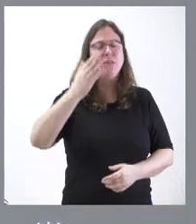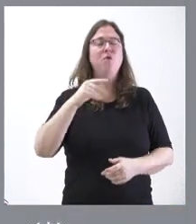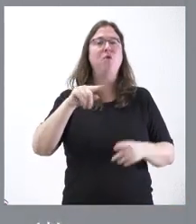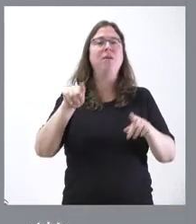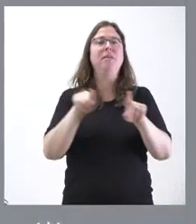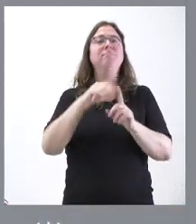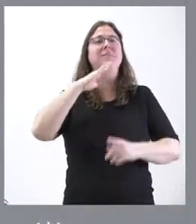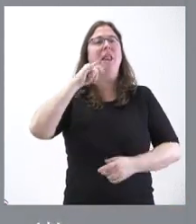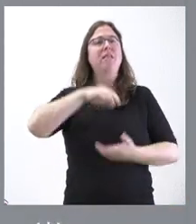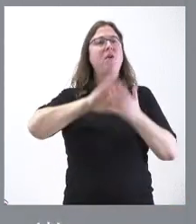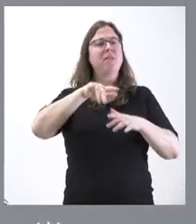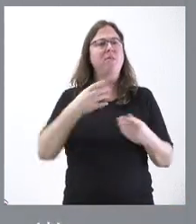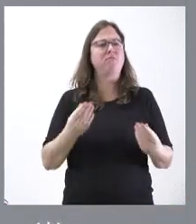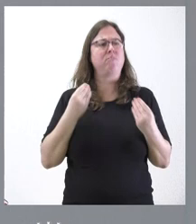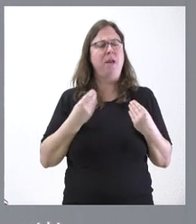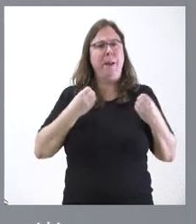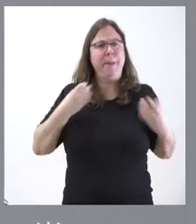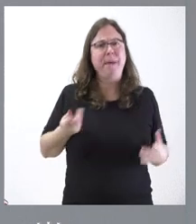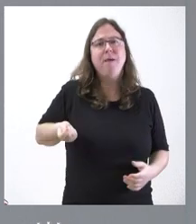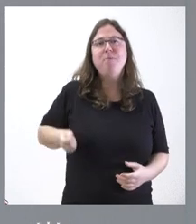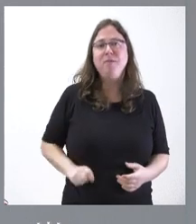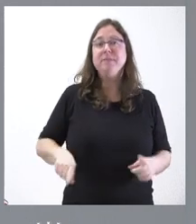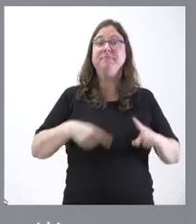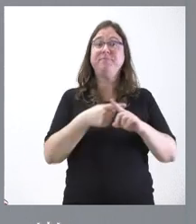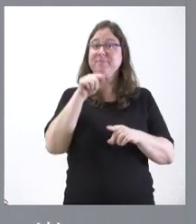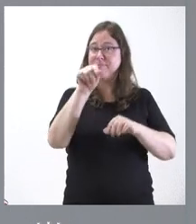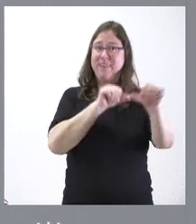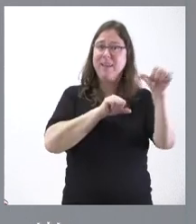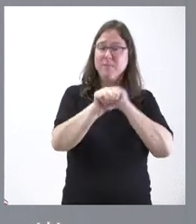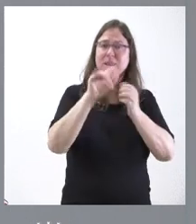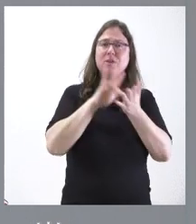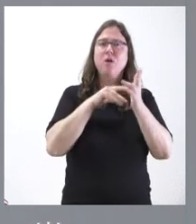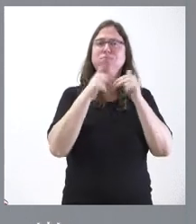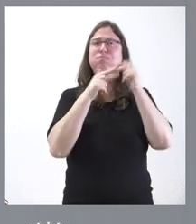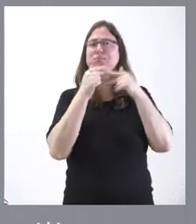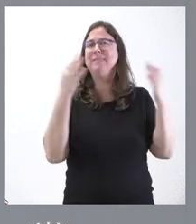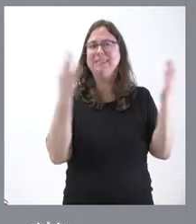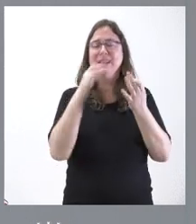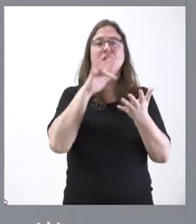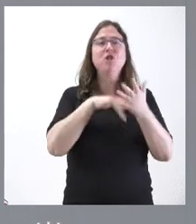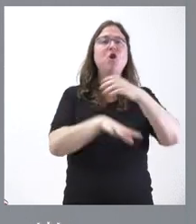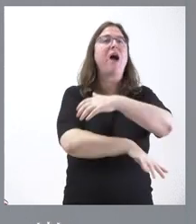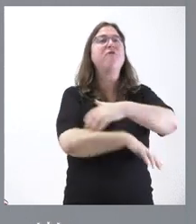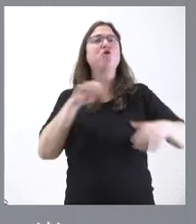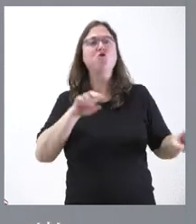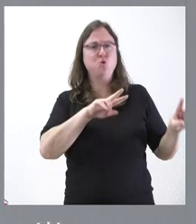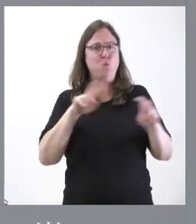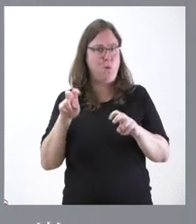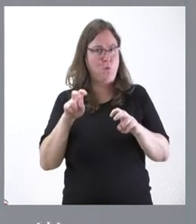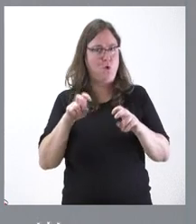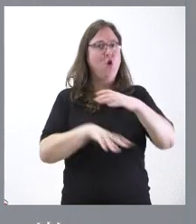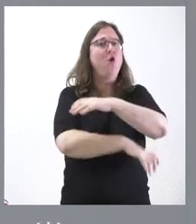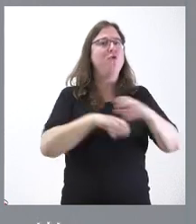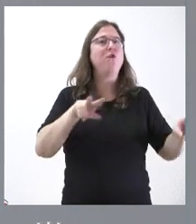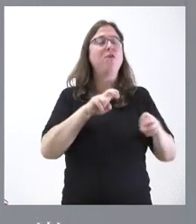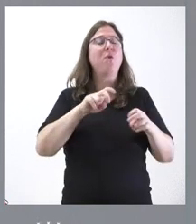y formación de Los profesionales de nuestra tierra y que desde ahí tenemos que construir lógicamente el hecho de que exista estos fondos nuevos que se disponen de